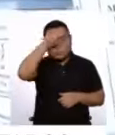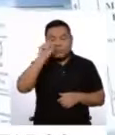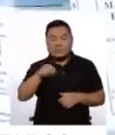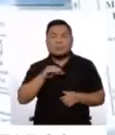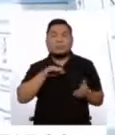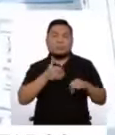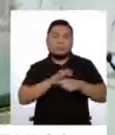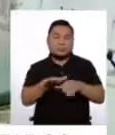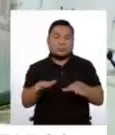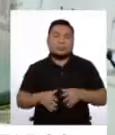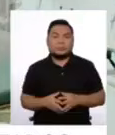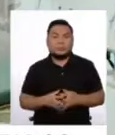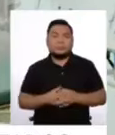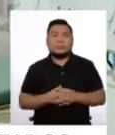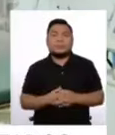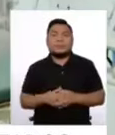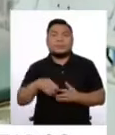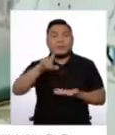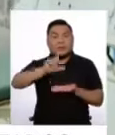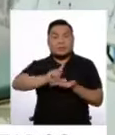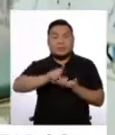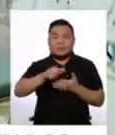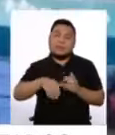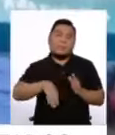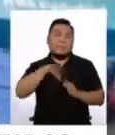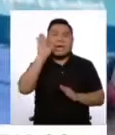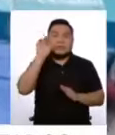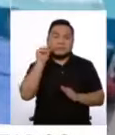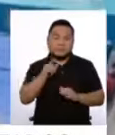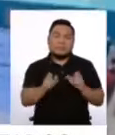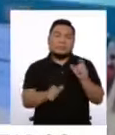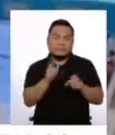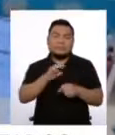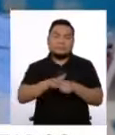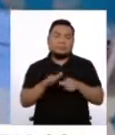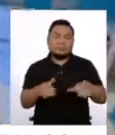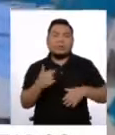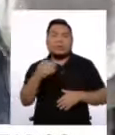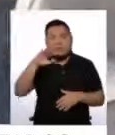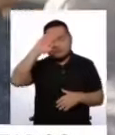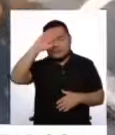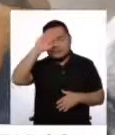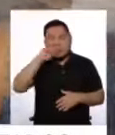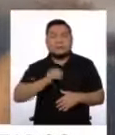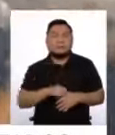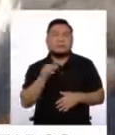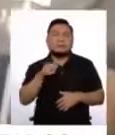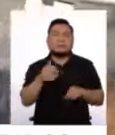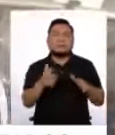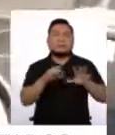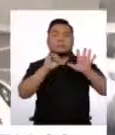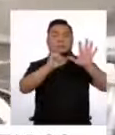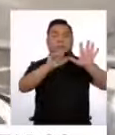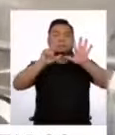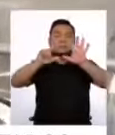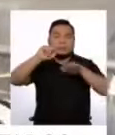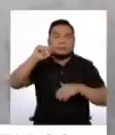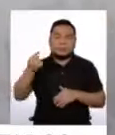causa del COVID-19. Lima sigue siendo la región con la mayor cifra de infectados, registrando 67